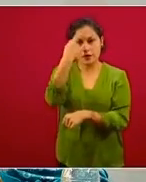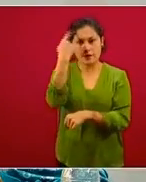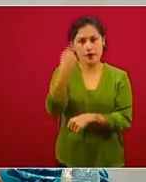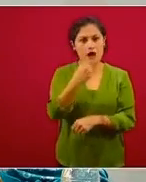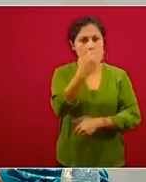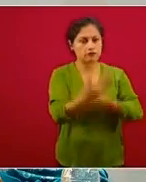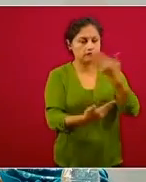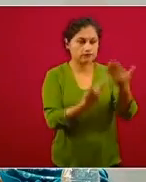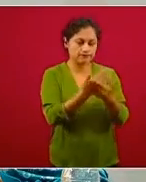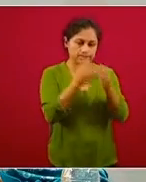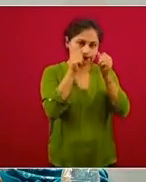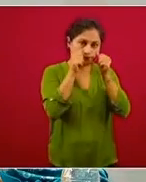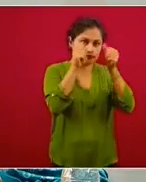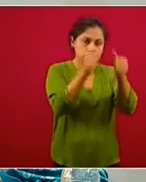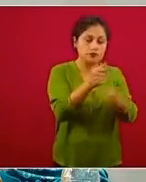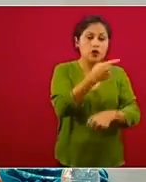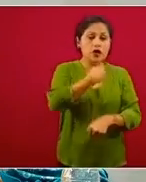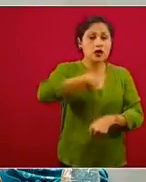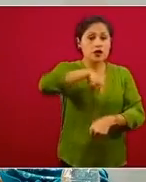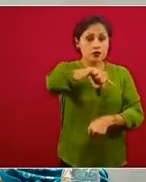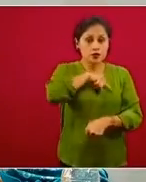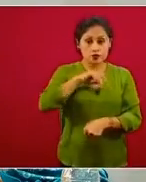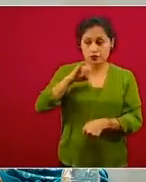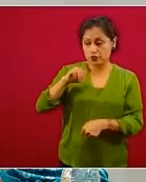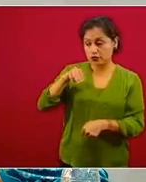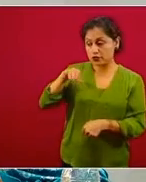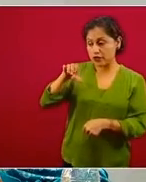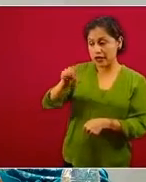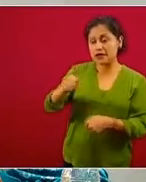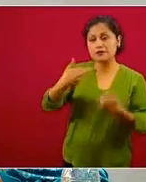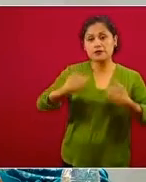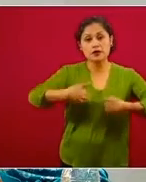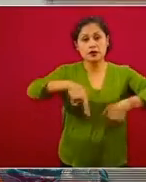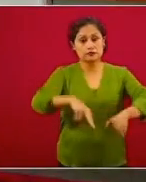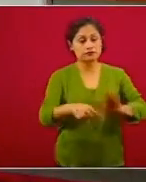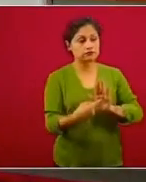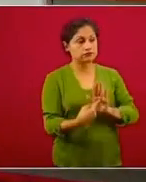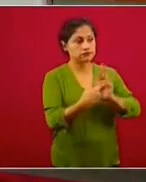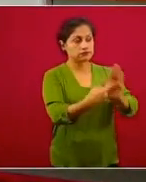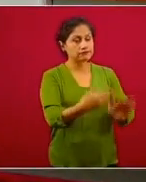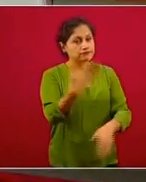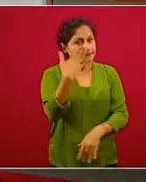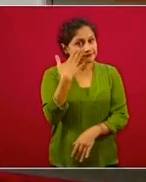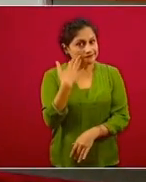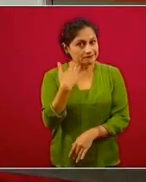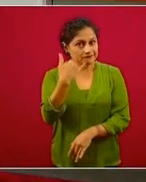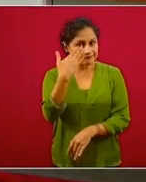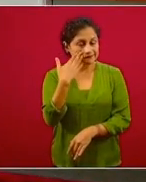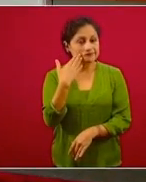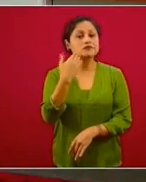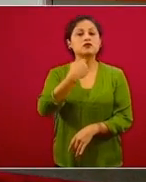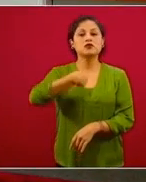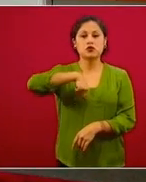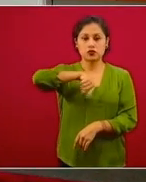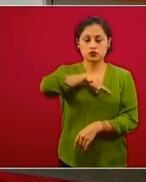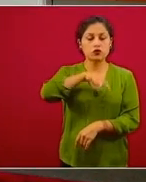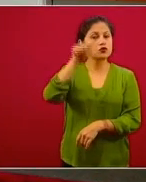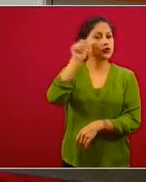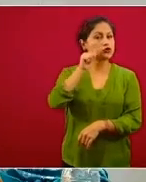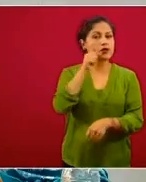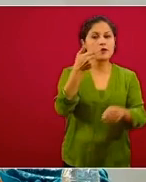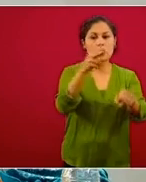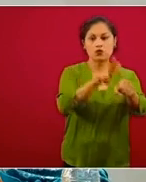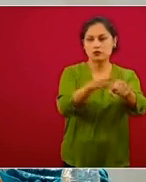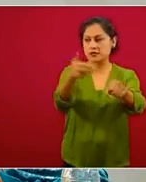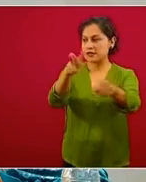amiga, available for esa you cara to amable provide del information. instituto. We are the Estamos en kind las face of entradas IMSS. de We are todos the los human, hospitales approachable de face of